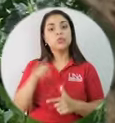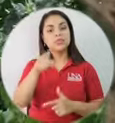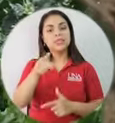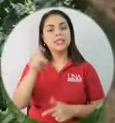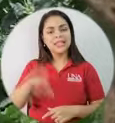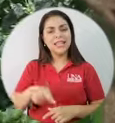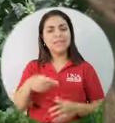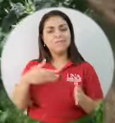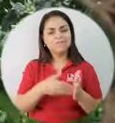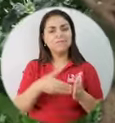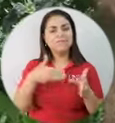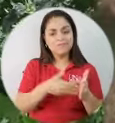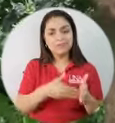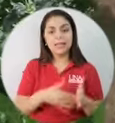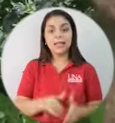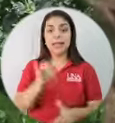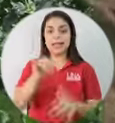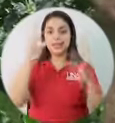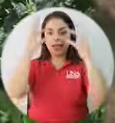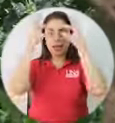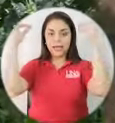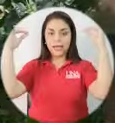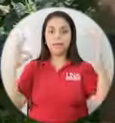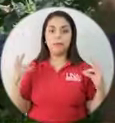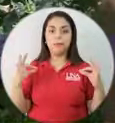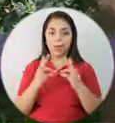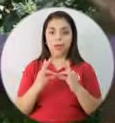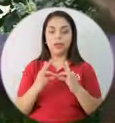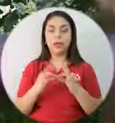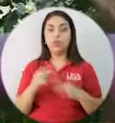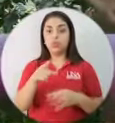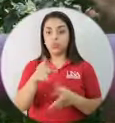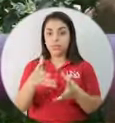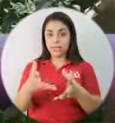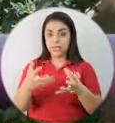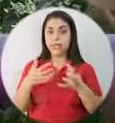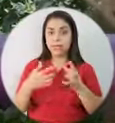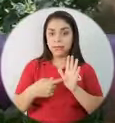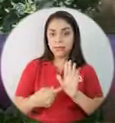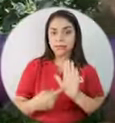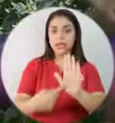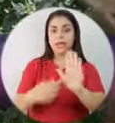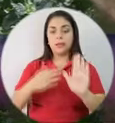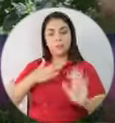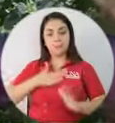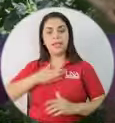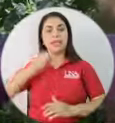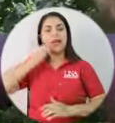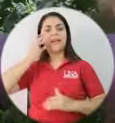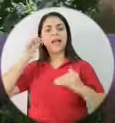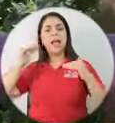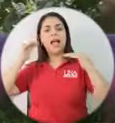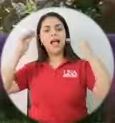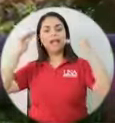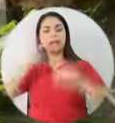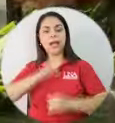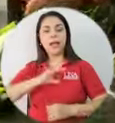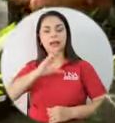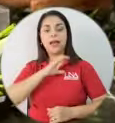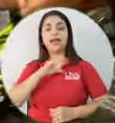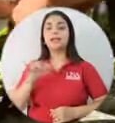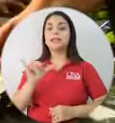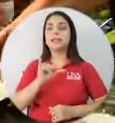eso, usted tiene que ser consistente con esa imagen particular. Si usted quiere transmitir la imagen de que su café tiene una alta